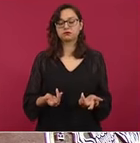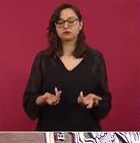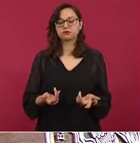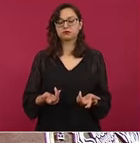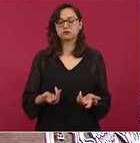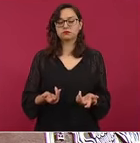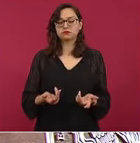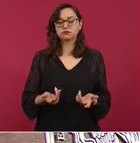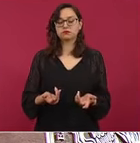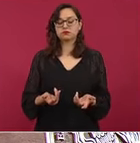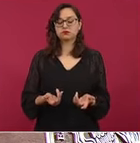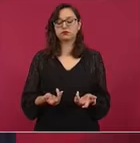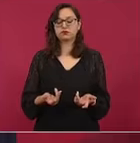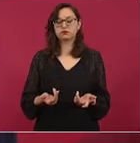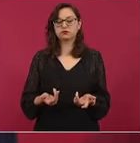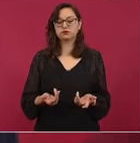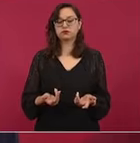muchos